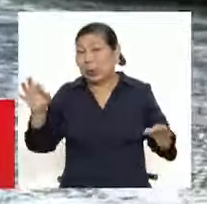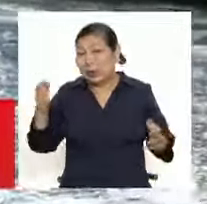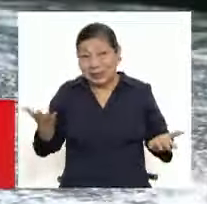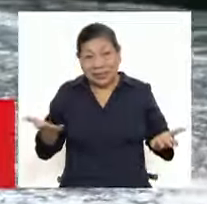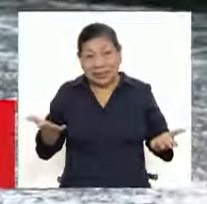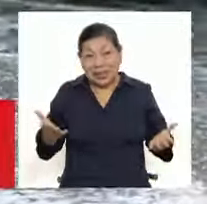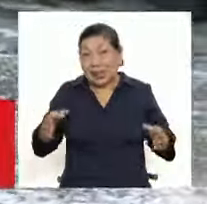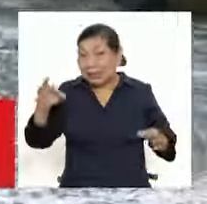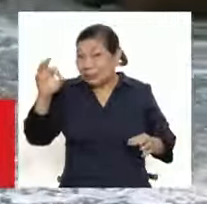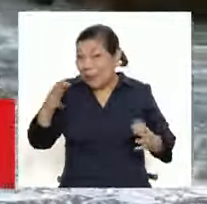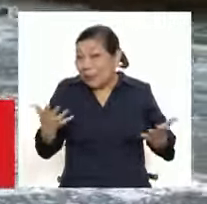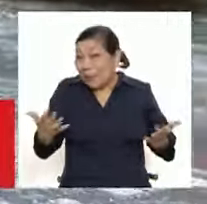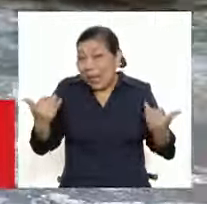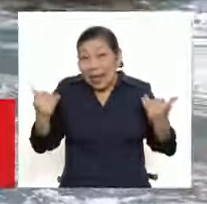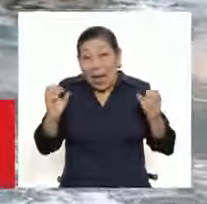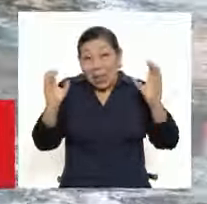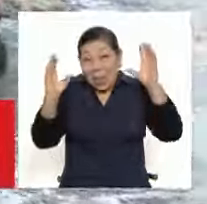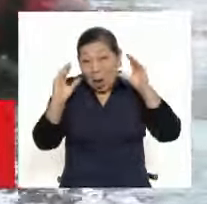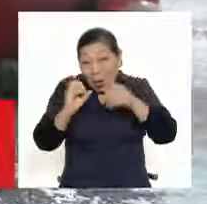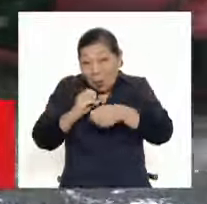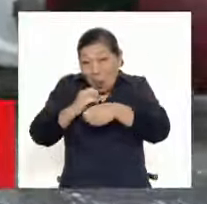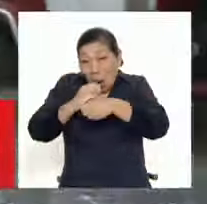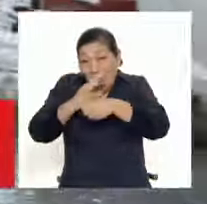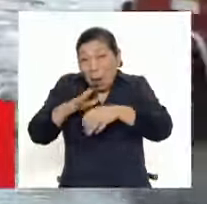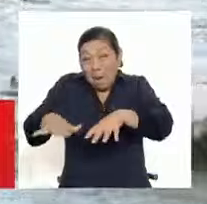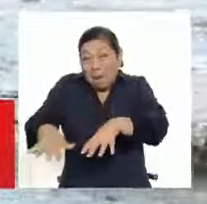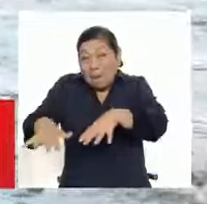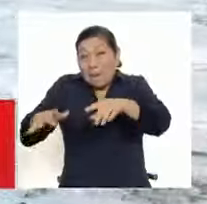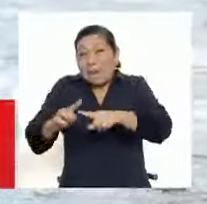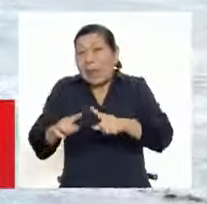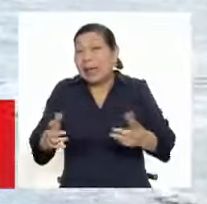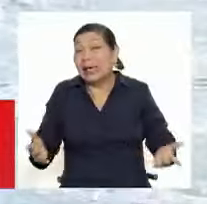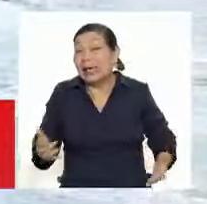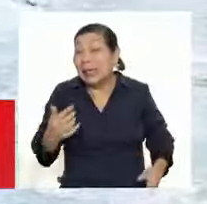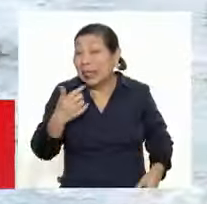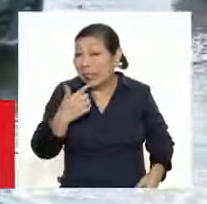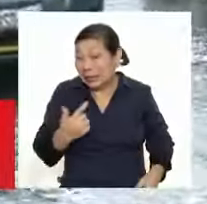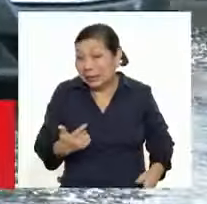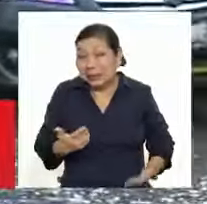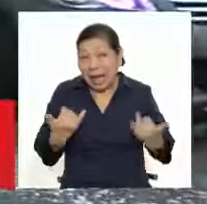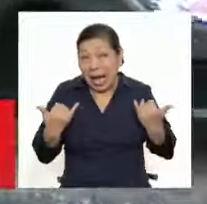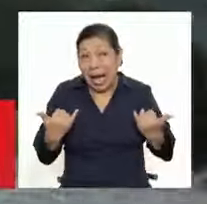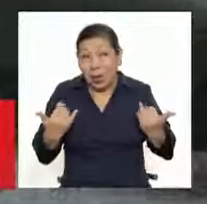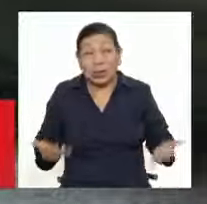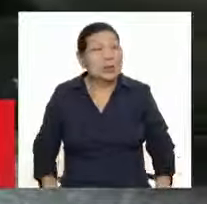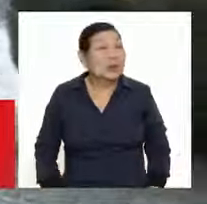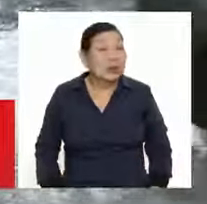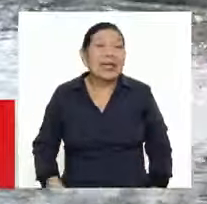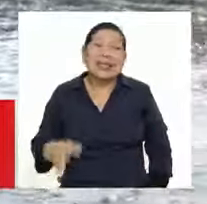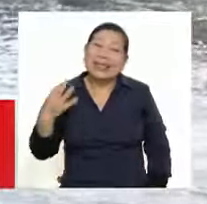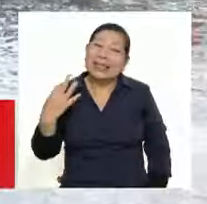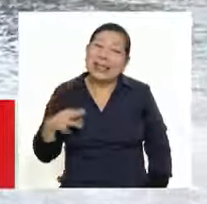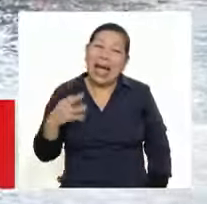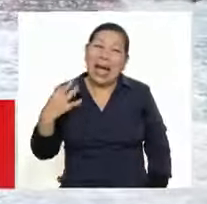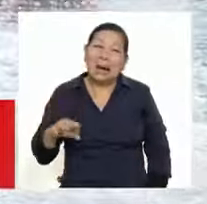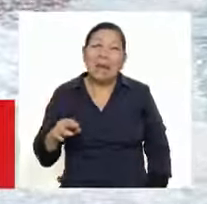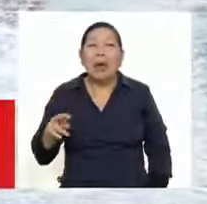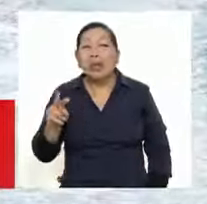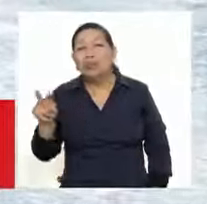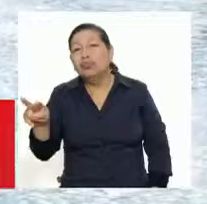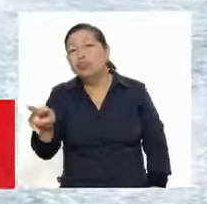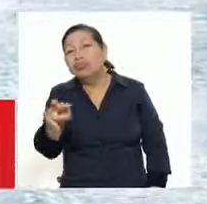solamente sea garúa, aparentemente también se trataría de un aniego, pero nos dicen los conductores que esto es usual. Hemos hecho un